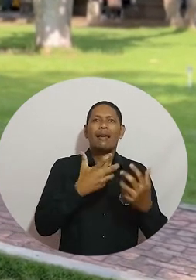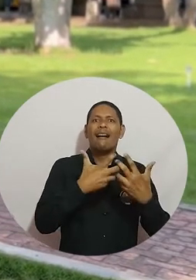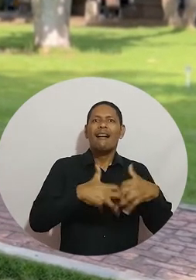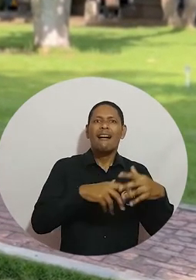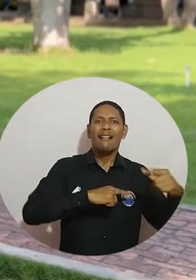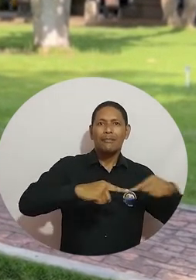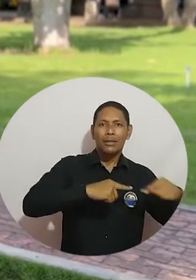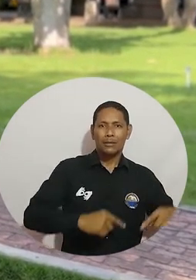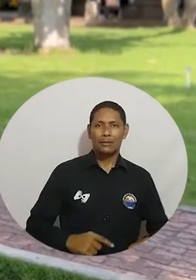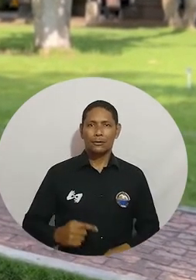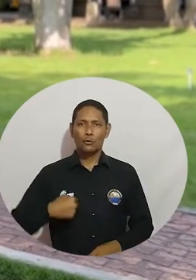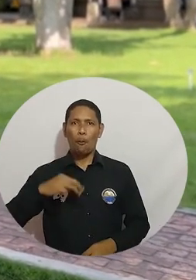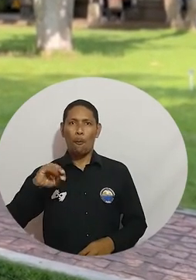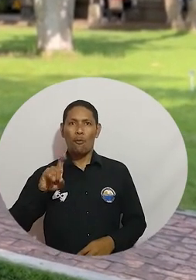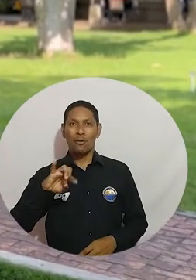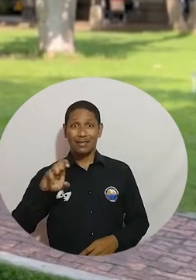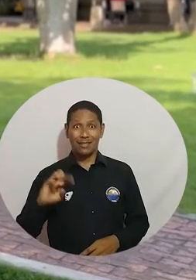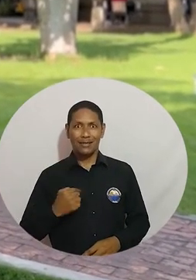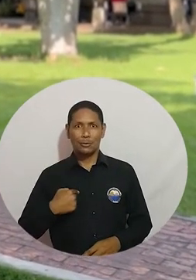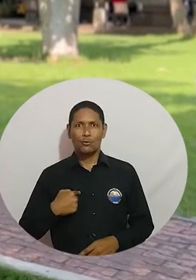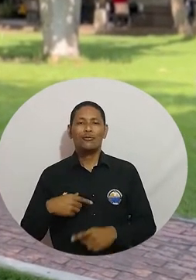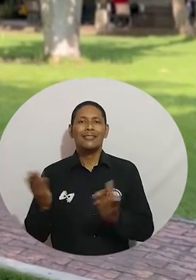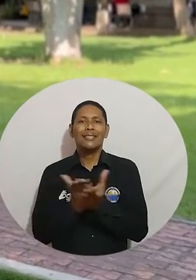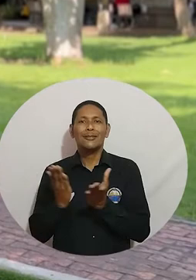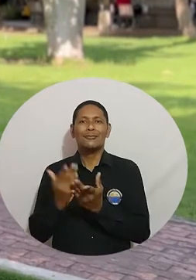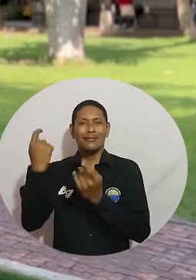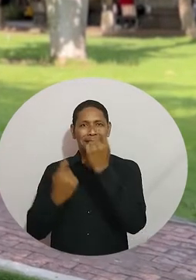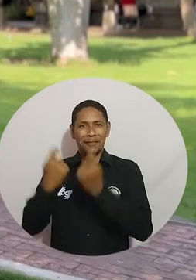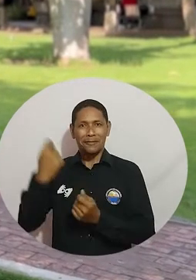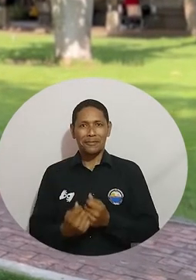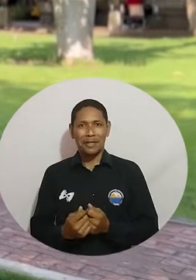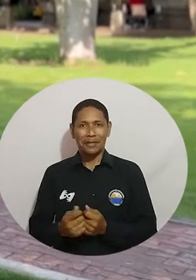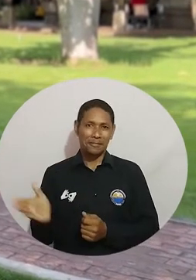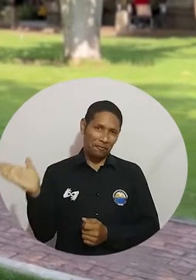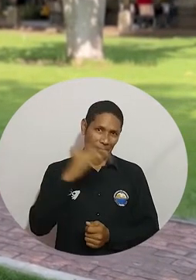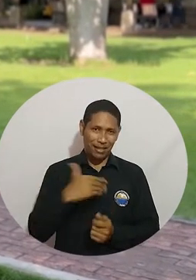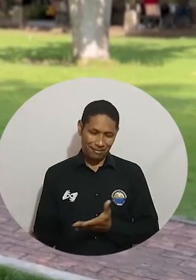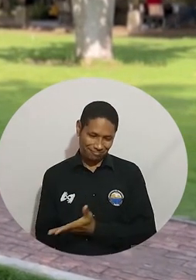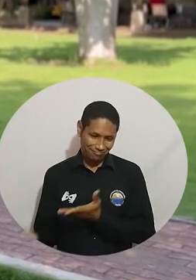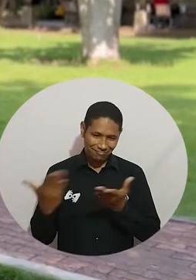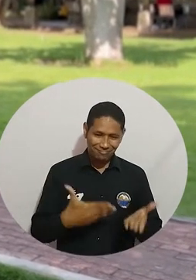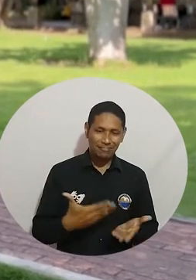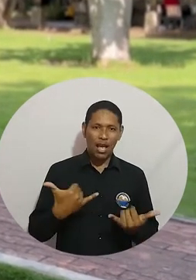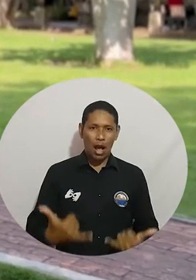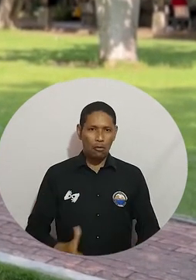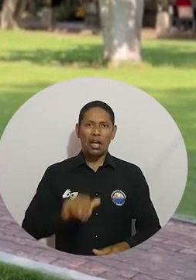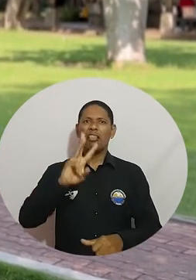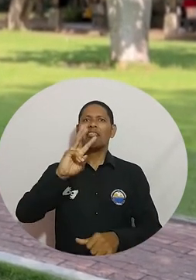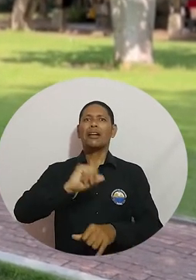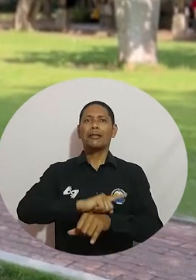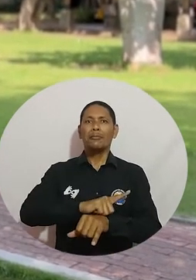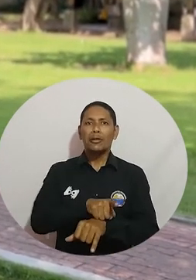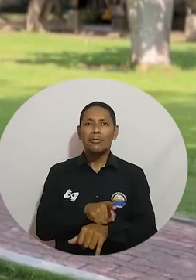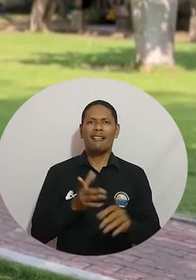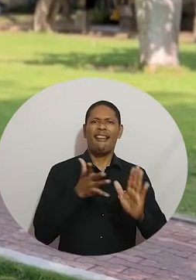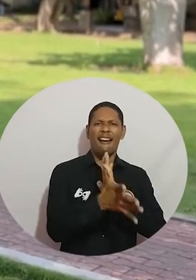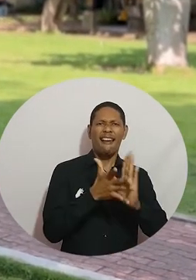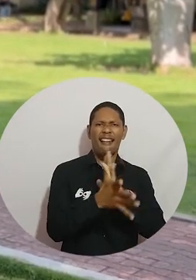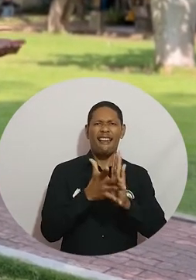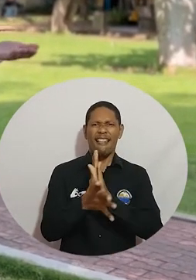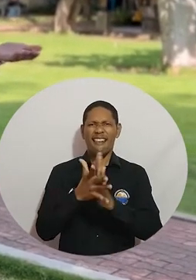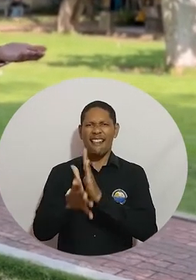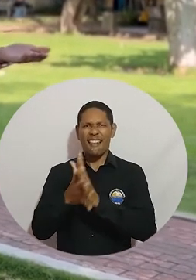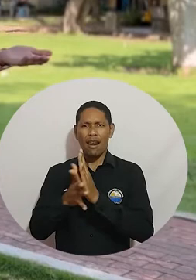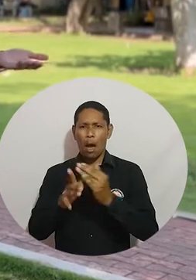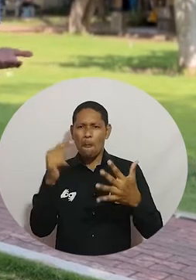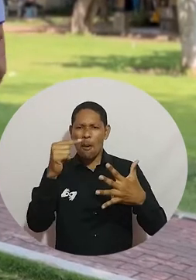programa de Administración de Empresas. Y yo soy Moisés San Juanelo, estudiante del programa de Economía. Los invitamos a que nos acompañen durante los siguientes 30 minutos